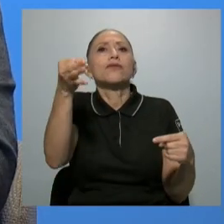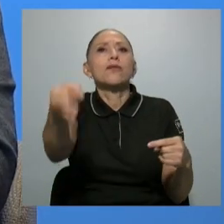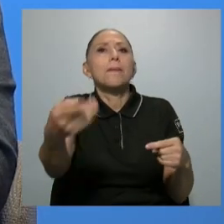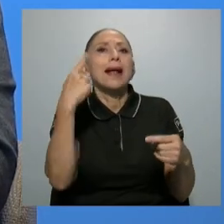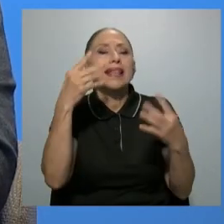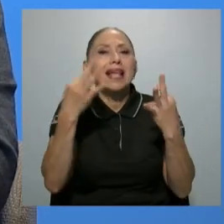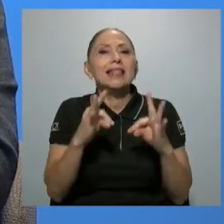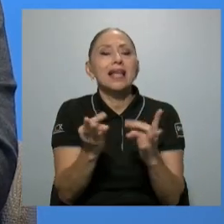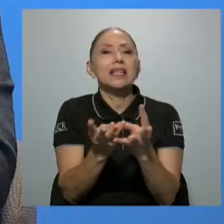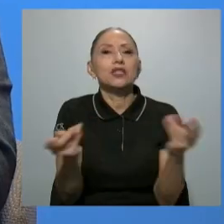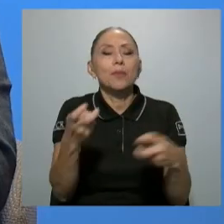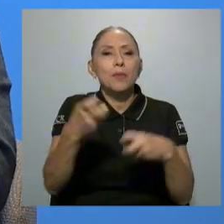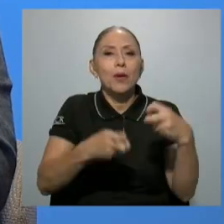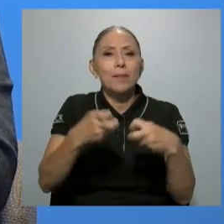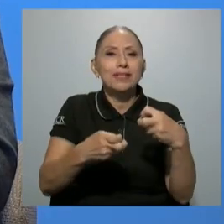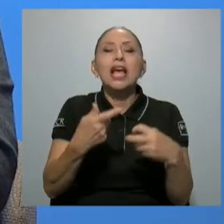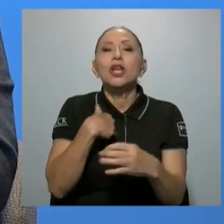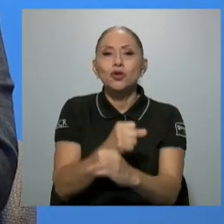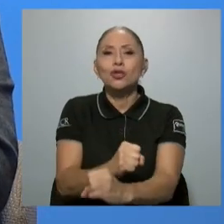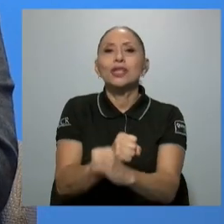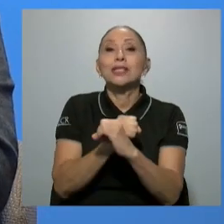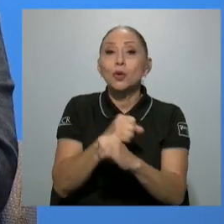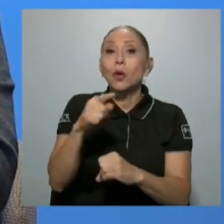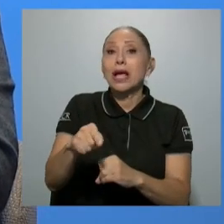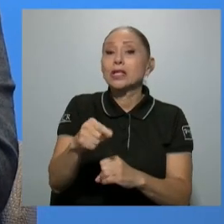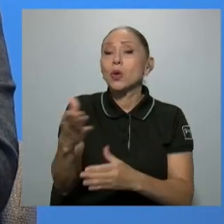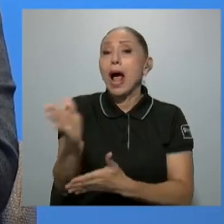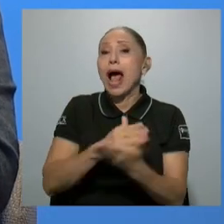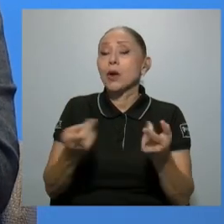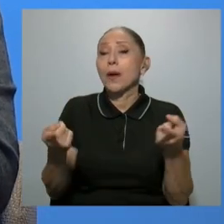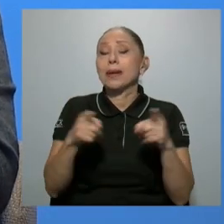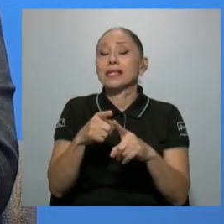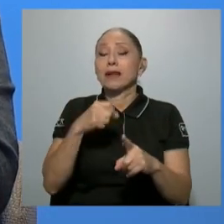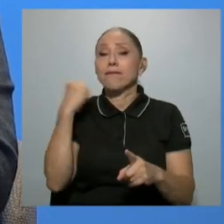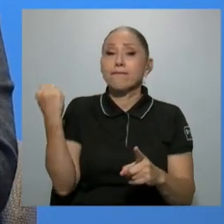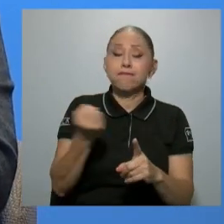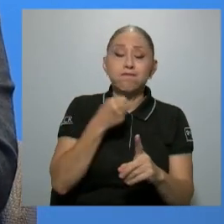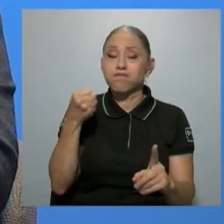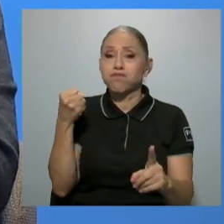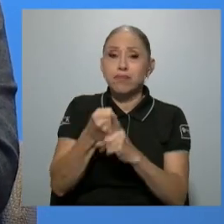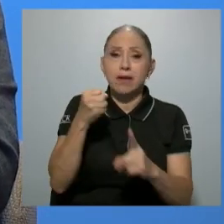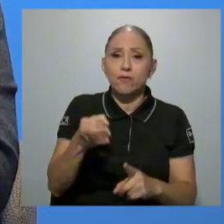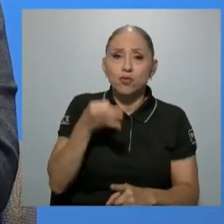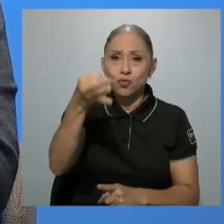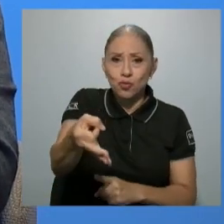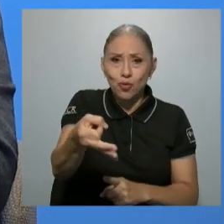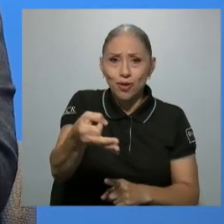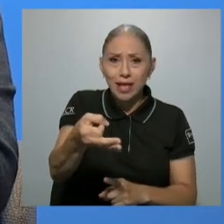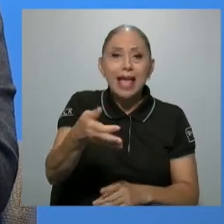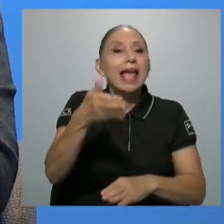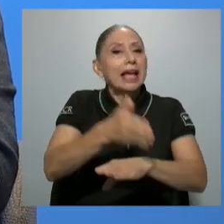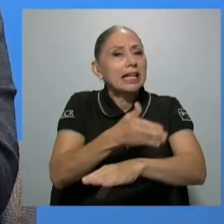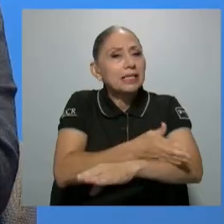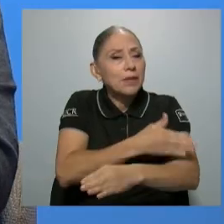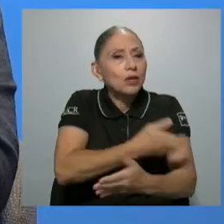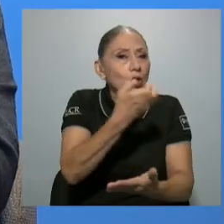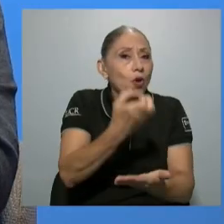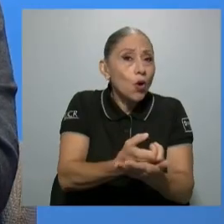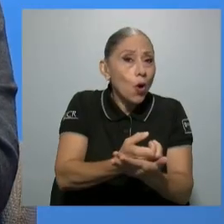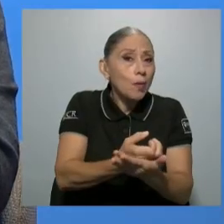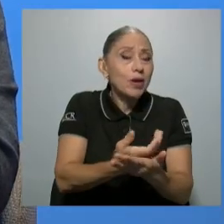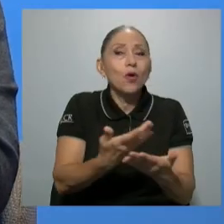Y eso yo estoy seguro que nos va a pasar la factura en el futuro, ¿verdad? Nos va a pasar la factura en crecimiento económico, nos va a faltar la factura en términos